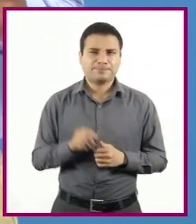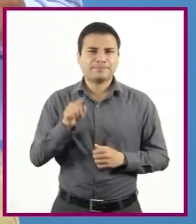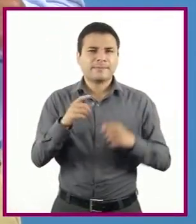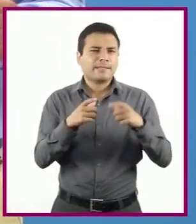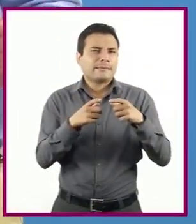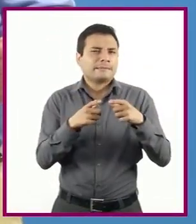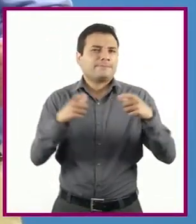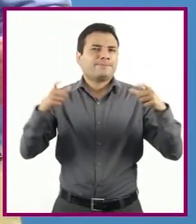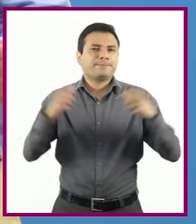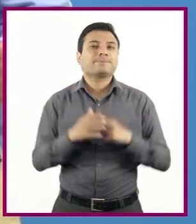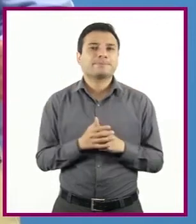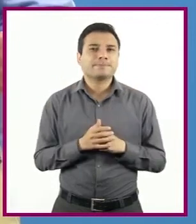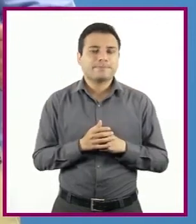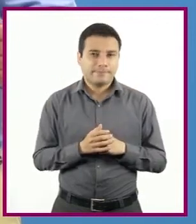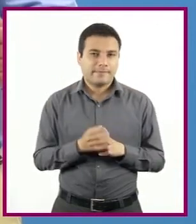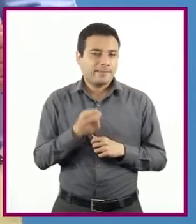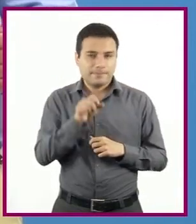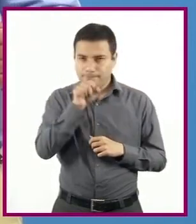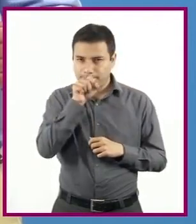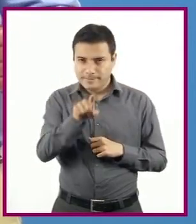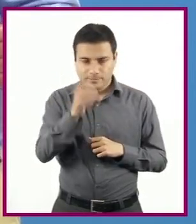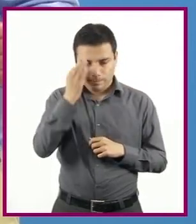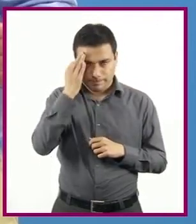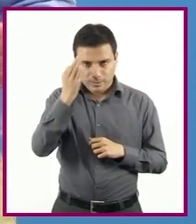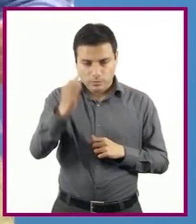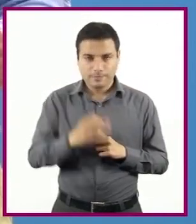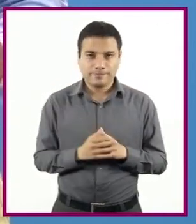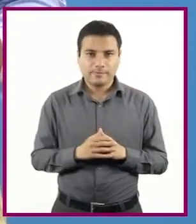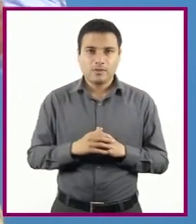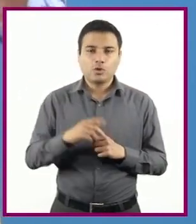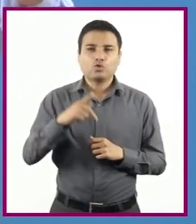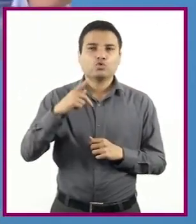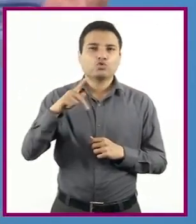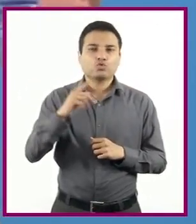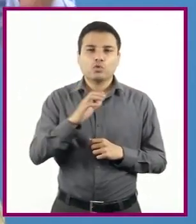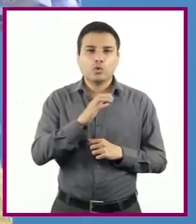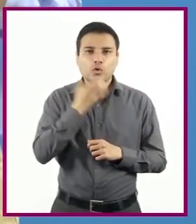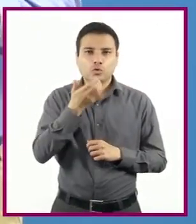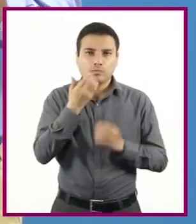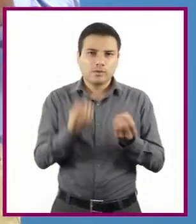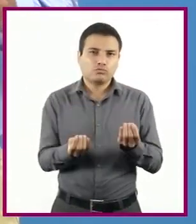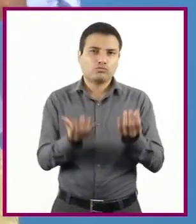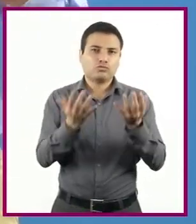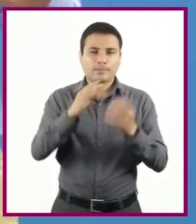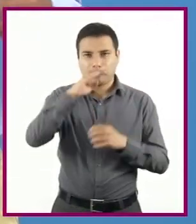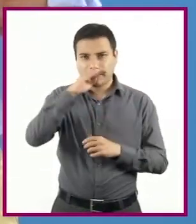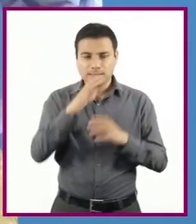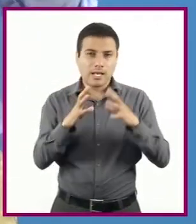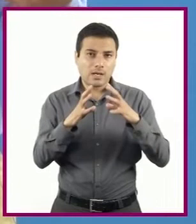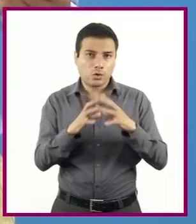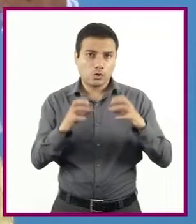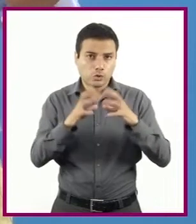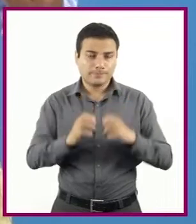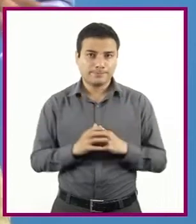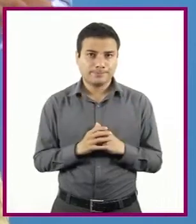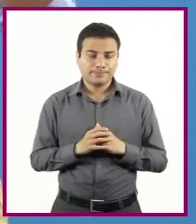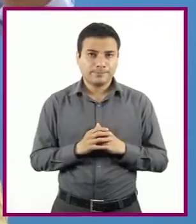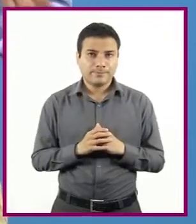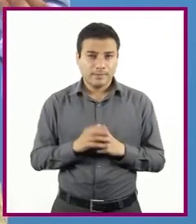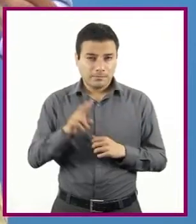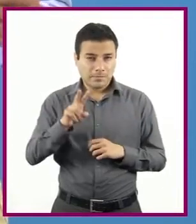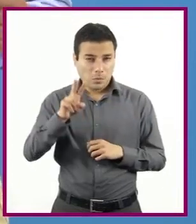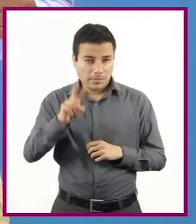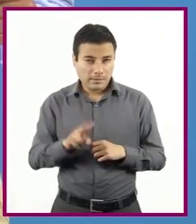al periodo. Sin embargo, aunque sus cosechas eran abundantes en maíz y algodón, nunca alcanzaron el